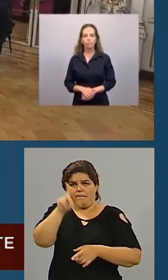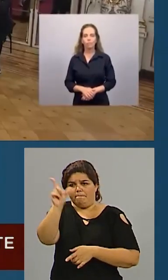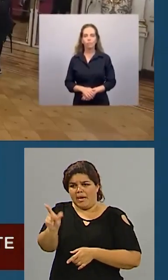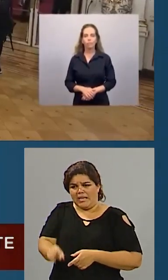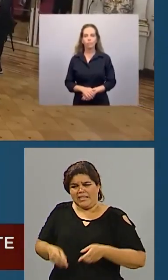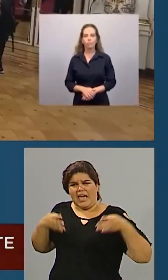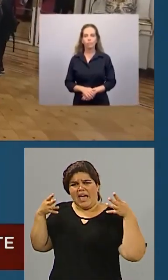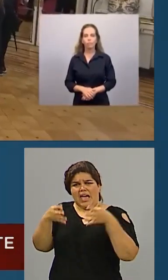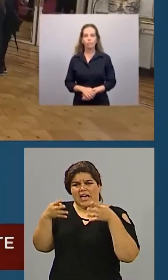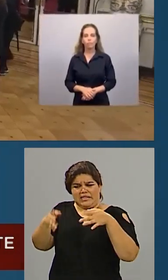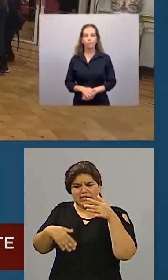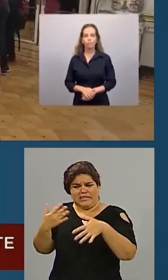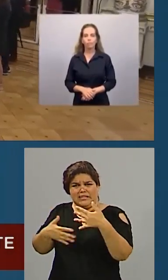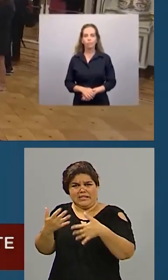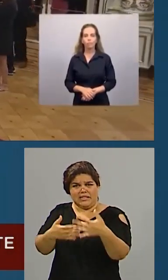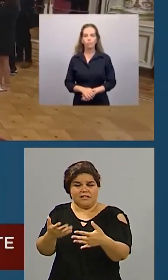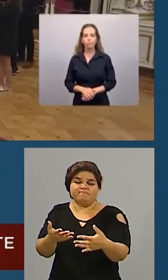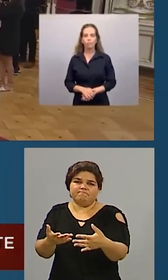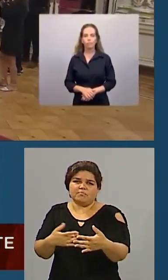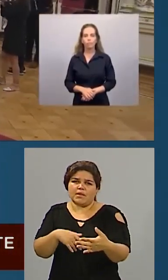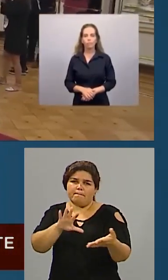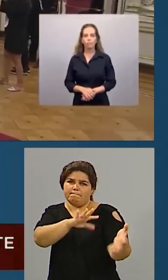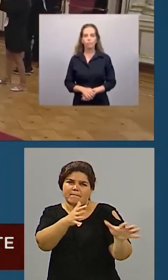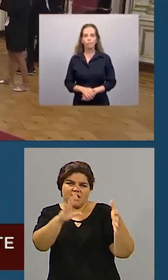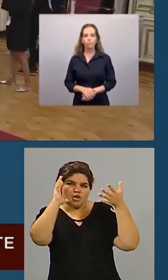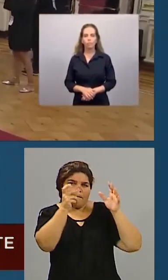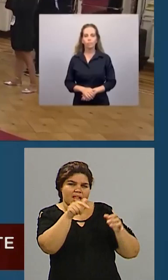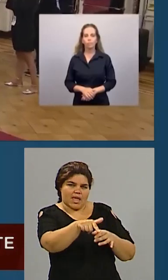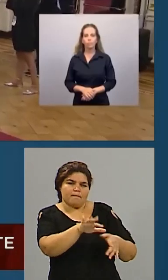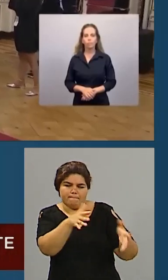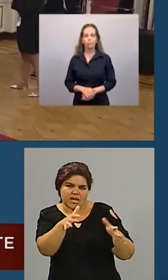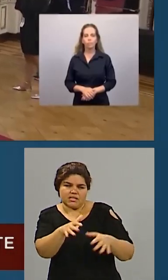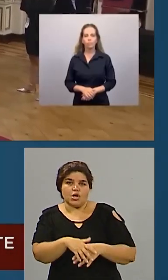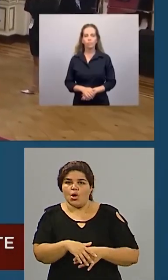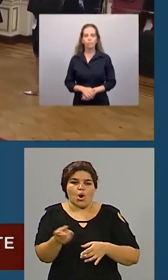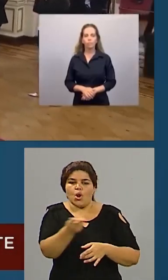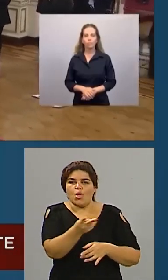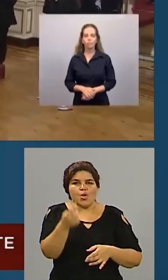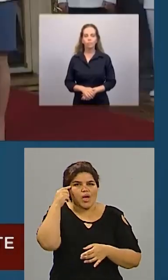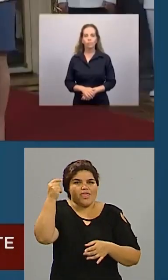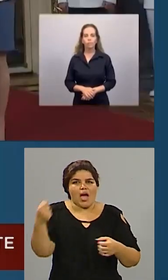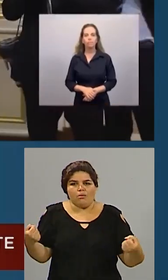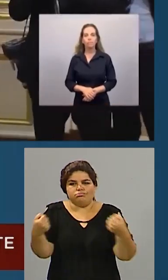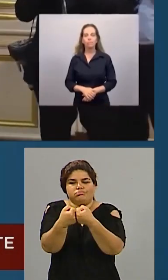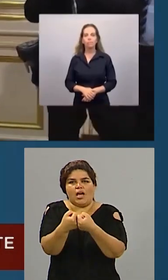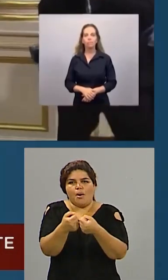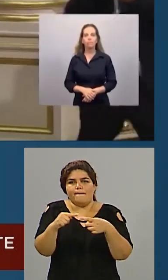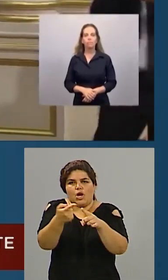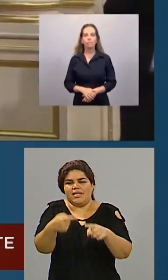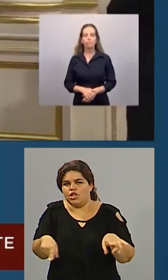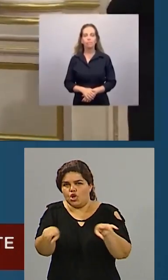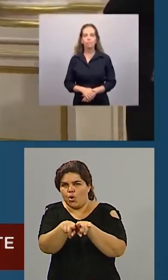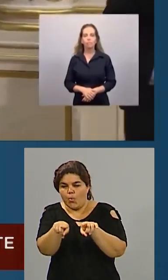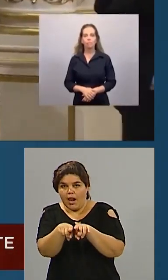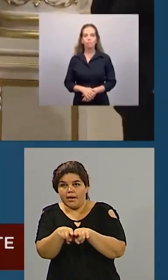mal. Tiene algo en común con Milei, que es un outsider de la política y que asumió a partir de ser